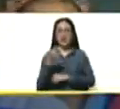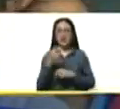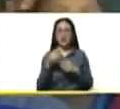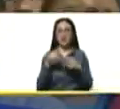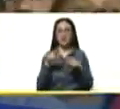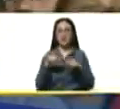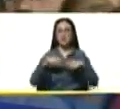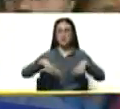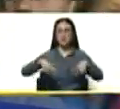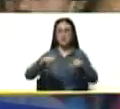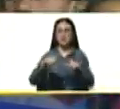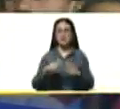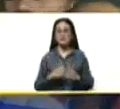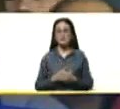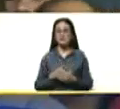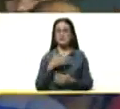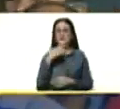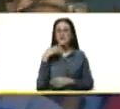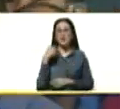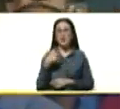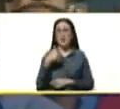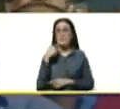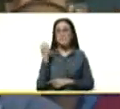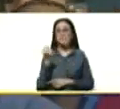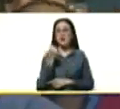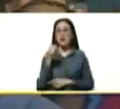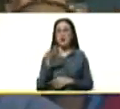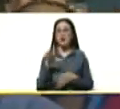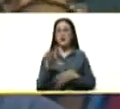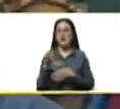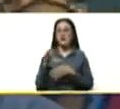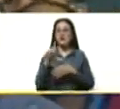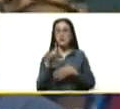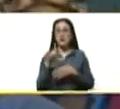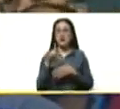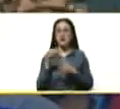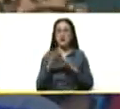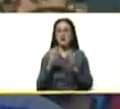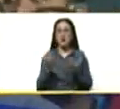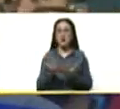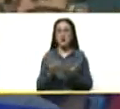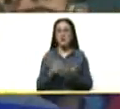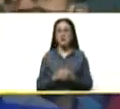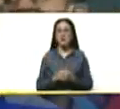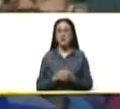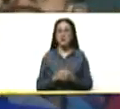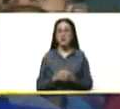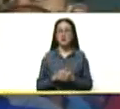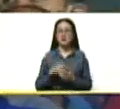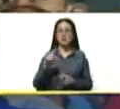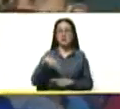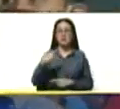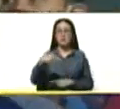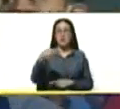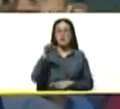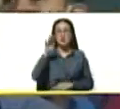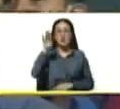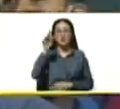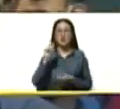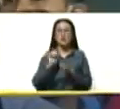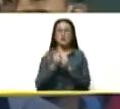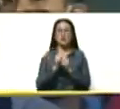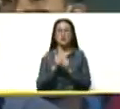realizando, bueno, uno de los mejores que puede ser de Latinoamérica y el mundo, grandes ligas para las próximas generaciones deportivas.